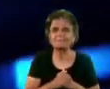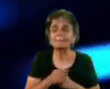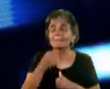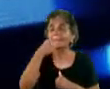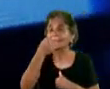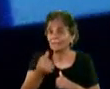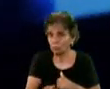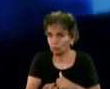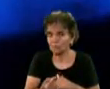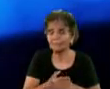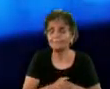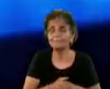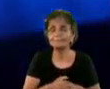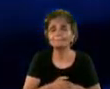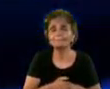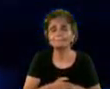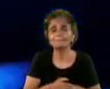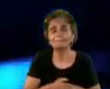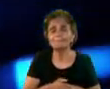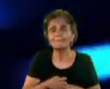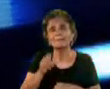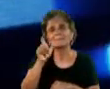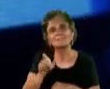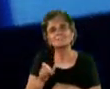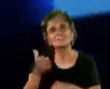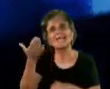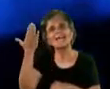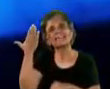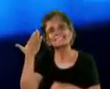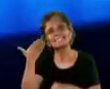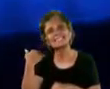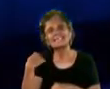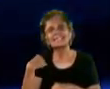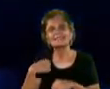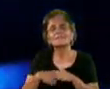¿hay forma de prevenir lo que le sucedió a Altamirano?